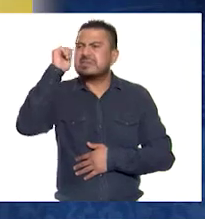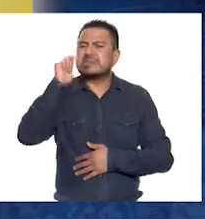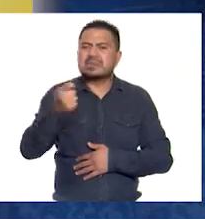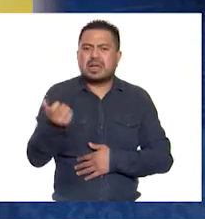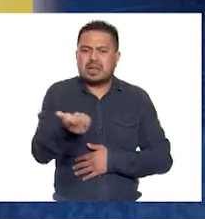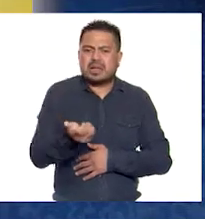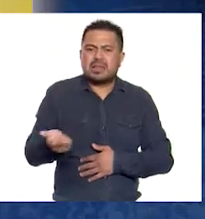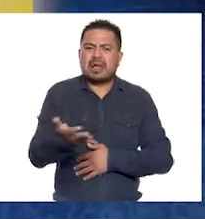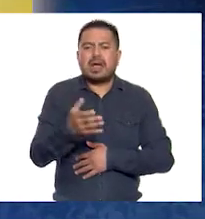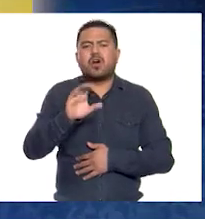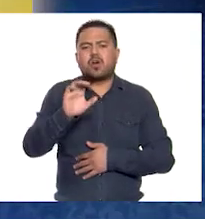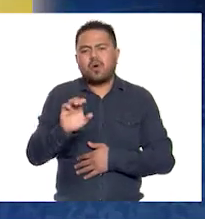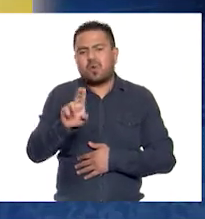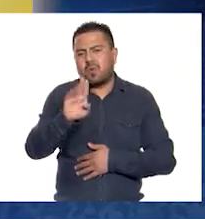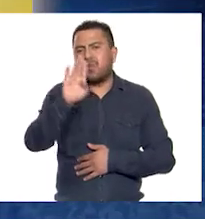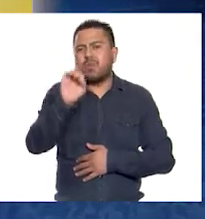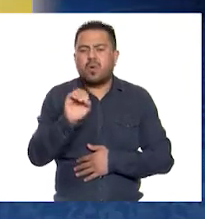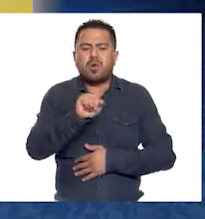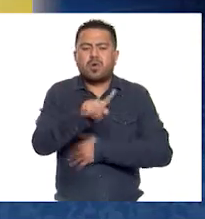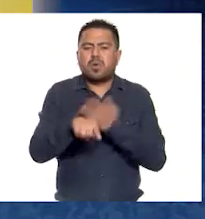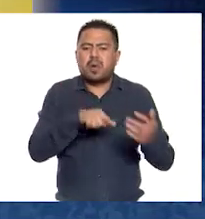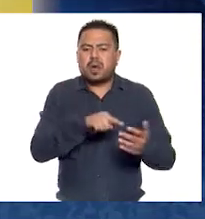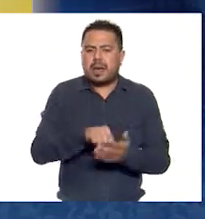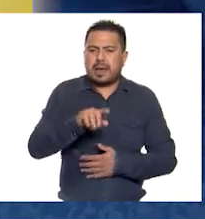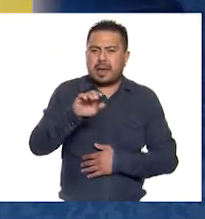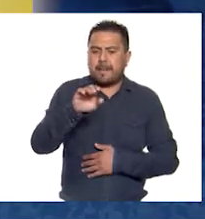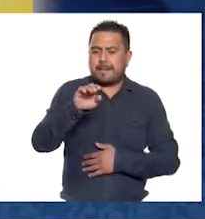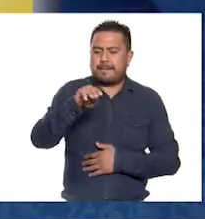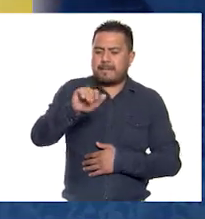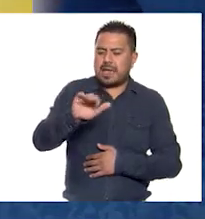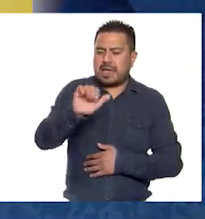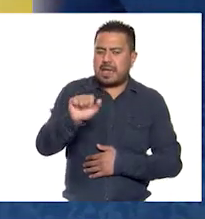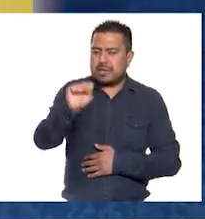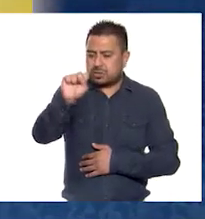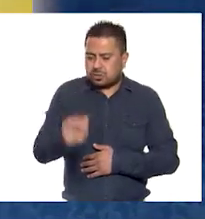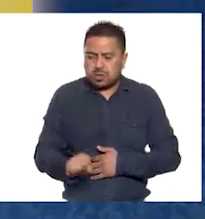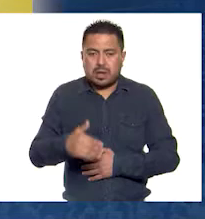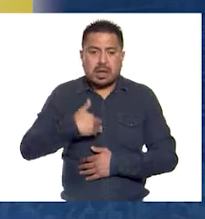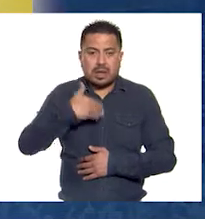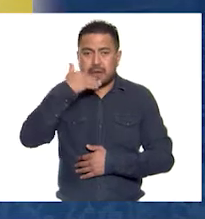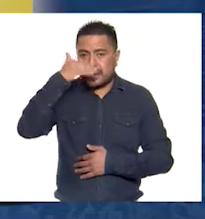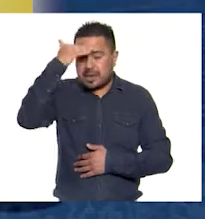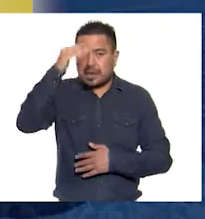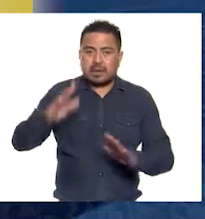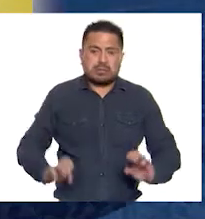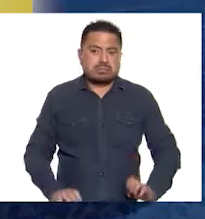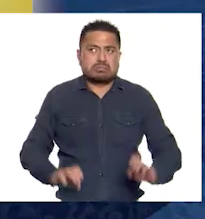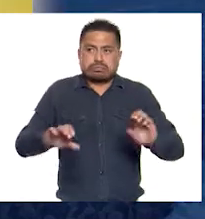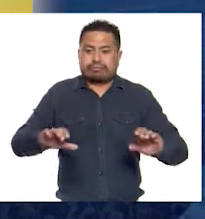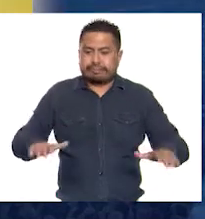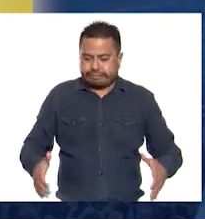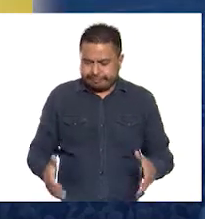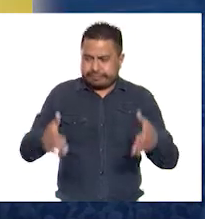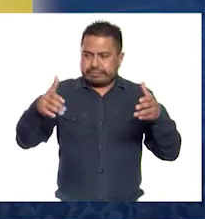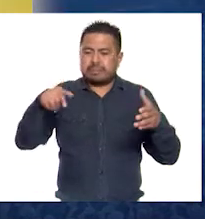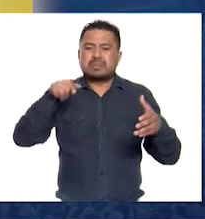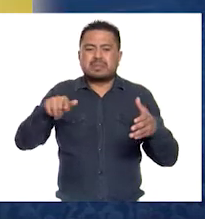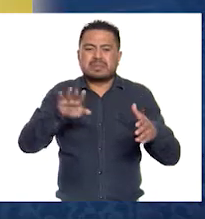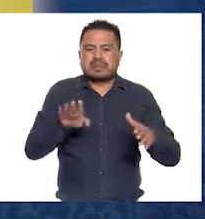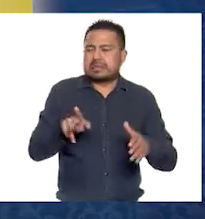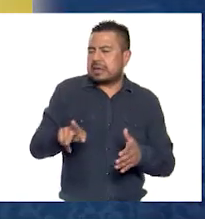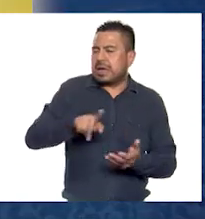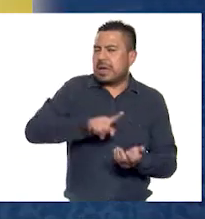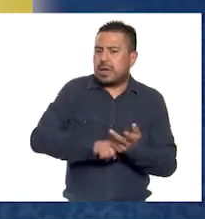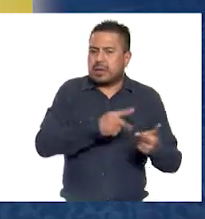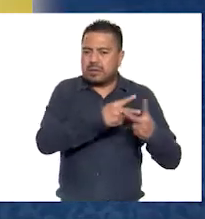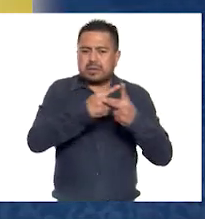dado o el cubo, localizado en la Meca al sur de Arabia. Este monumento es un fragmento de meteorito